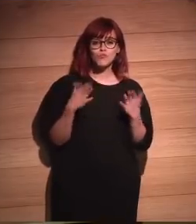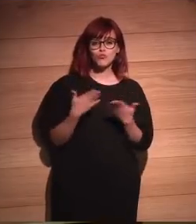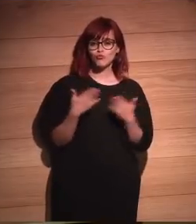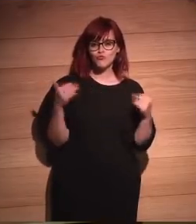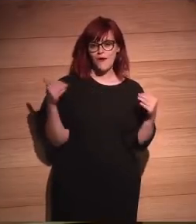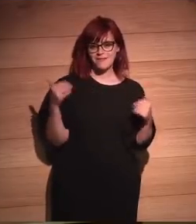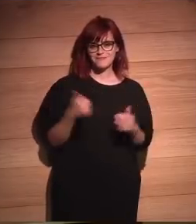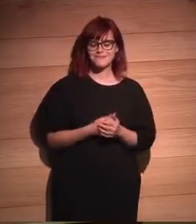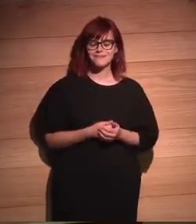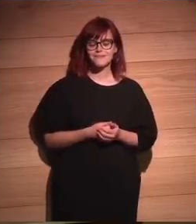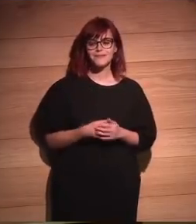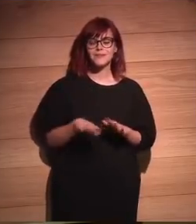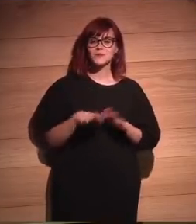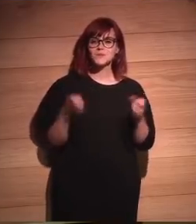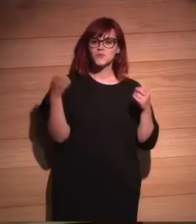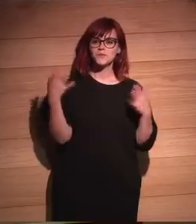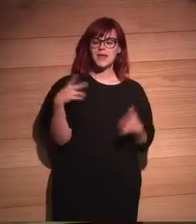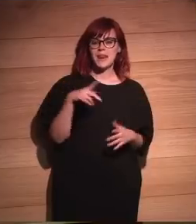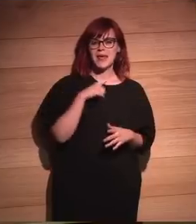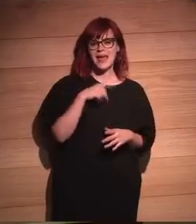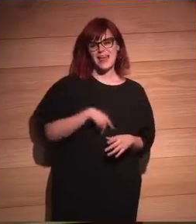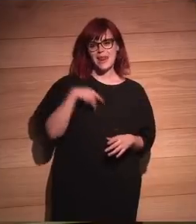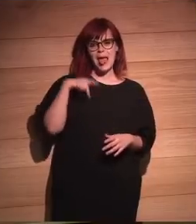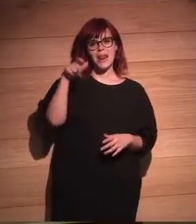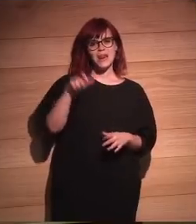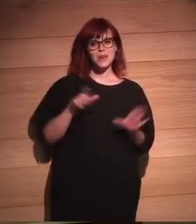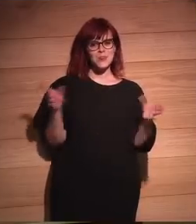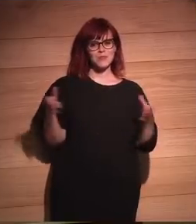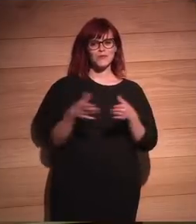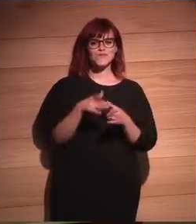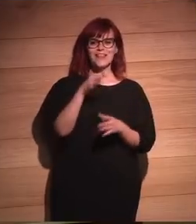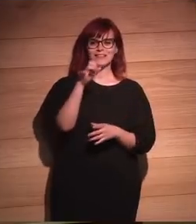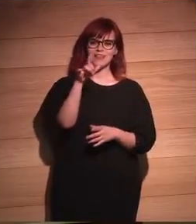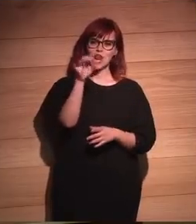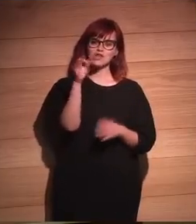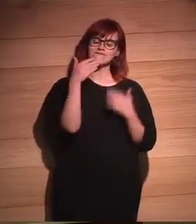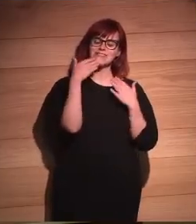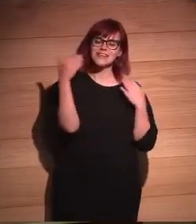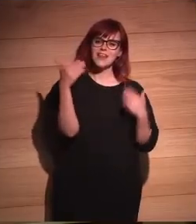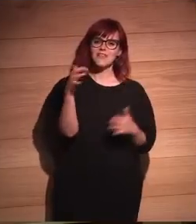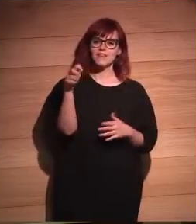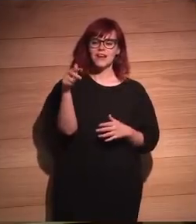mundo. Pues ya tenemos también un general en la comunidad Telos. Muchísimas